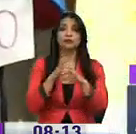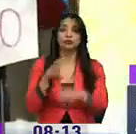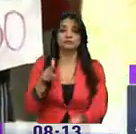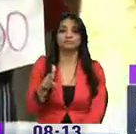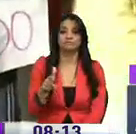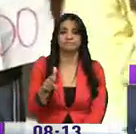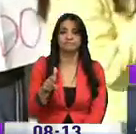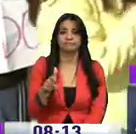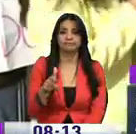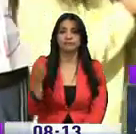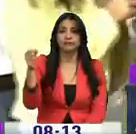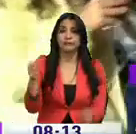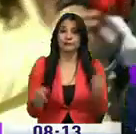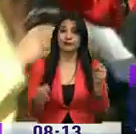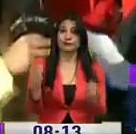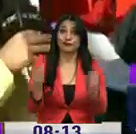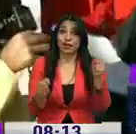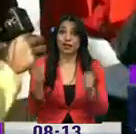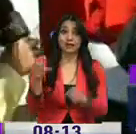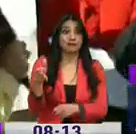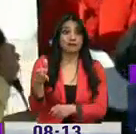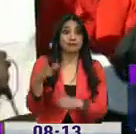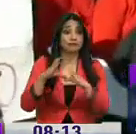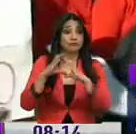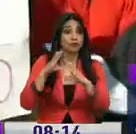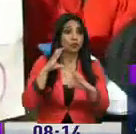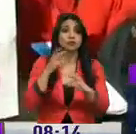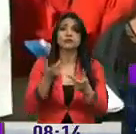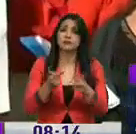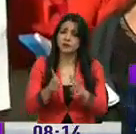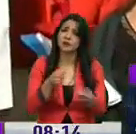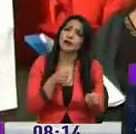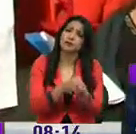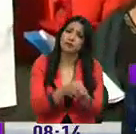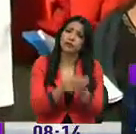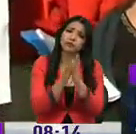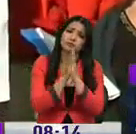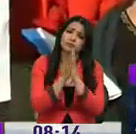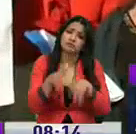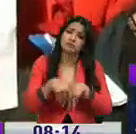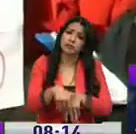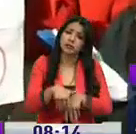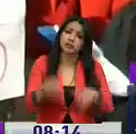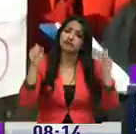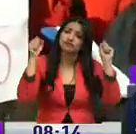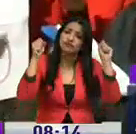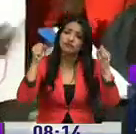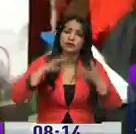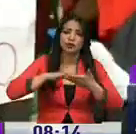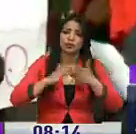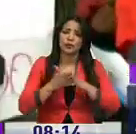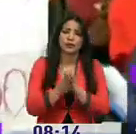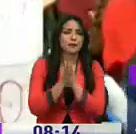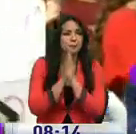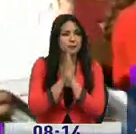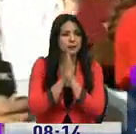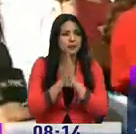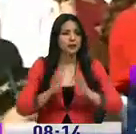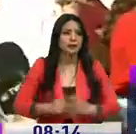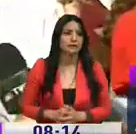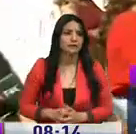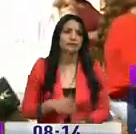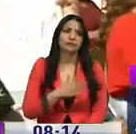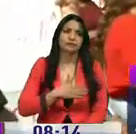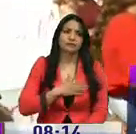porque hasta los choferes, los conductores del transporte público se unen a esta protesta de la comunidad y estas peticiones insistentes para que por